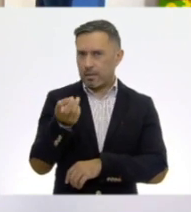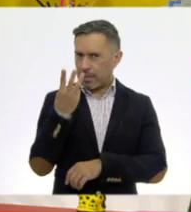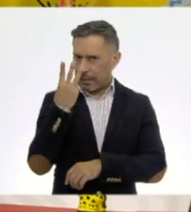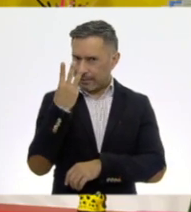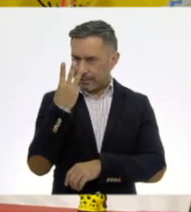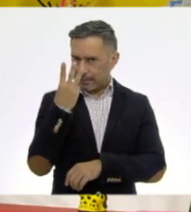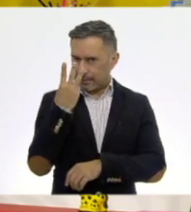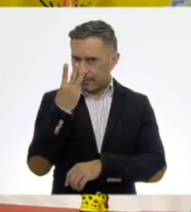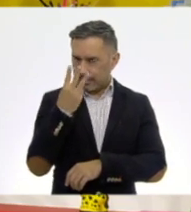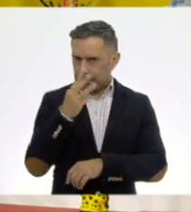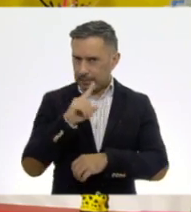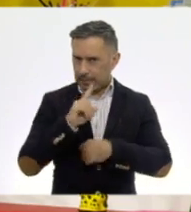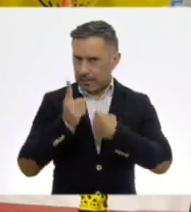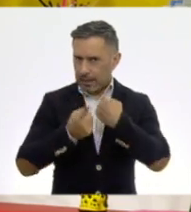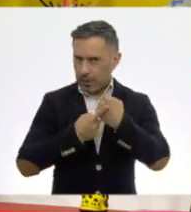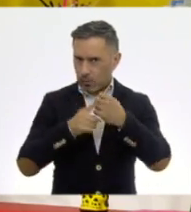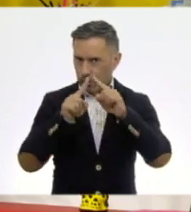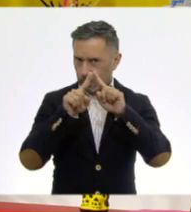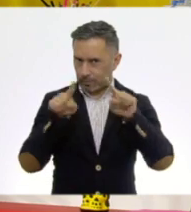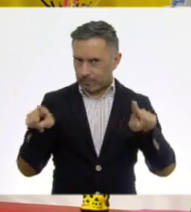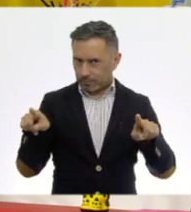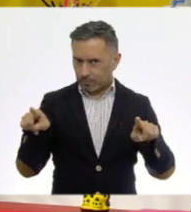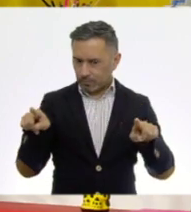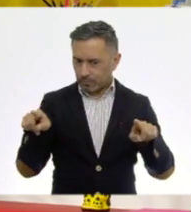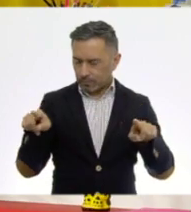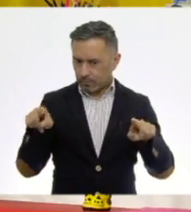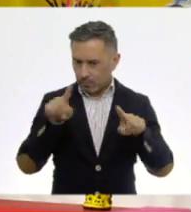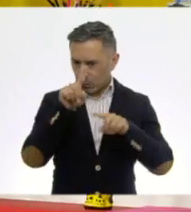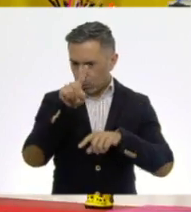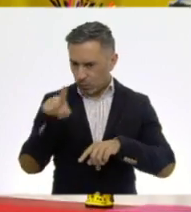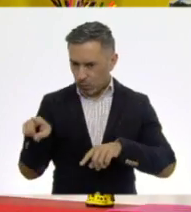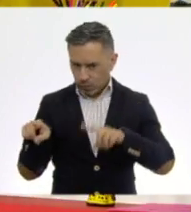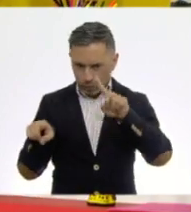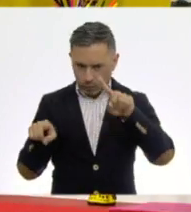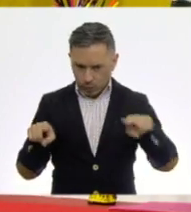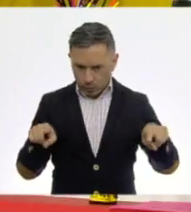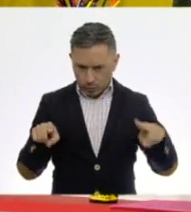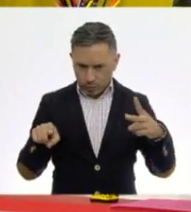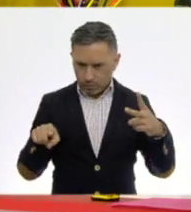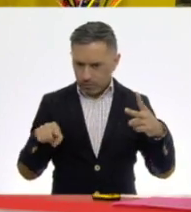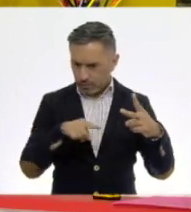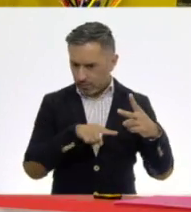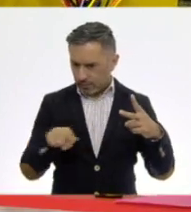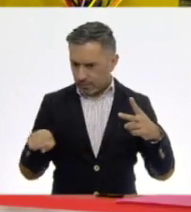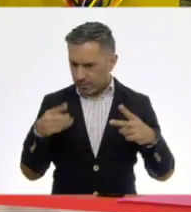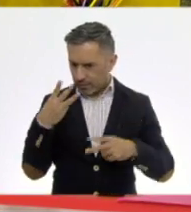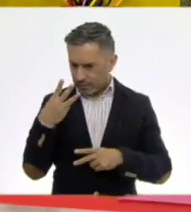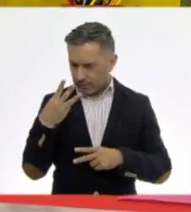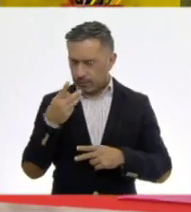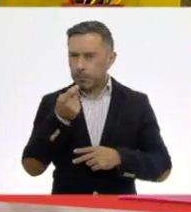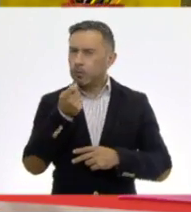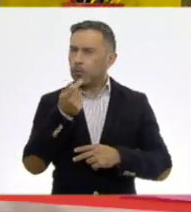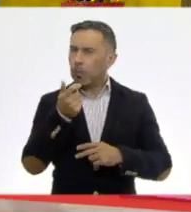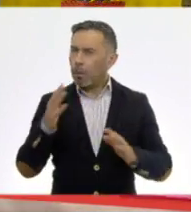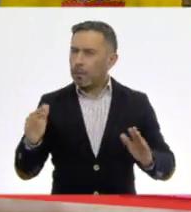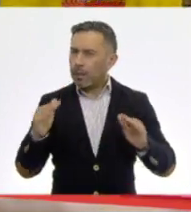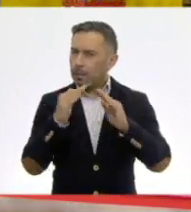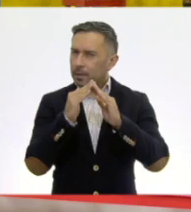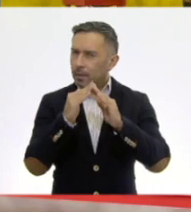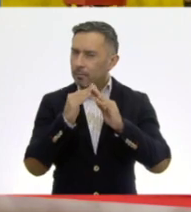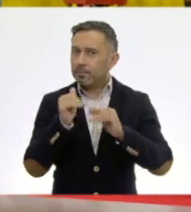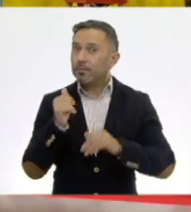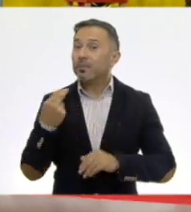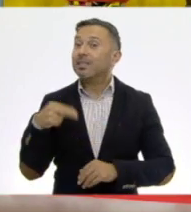aristas. Sí. Sus lados son iguales y parece una pirámide. ¿Así? Es esta. ¿Y cómo se llama? Se